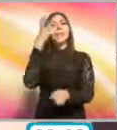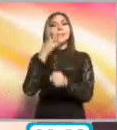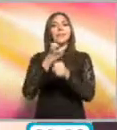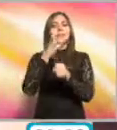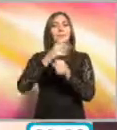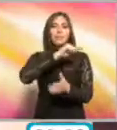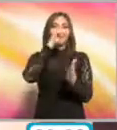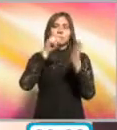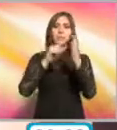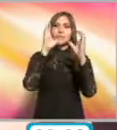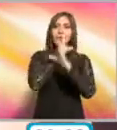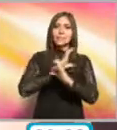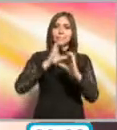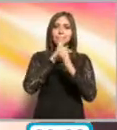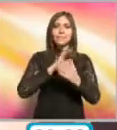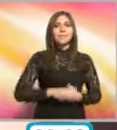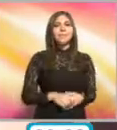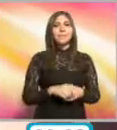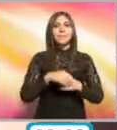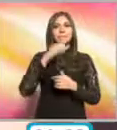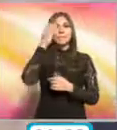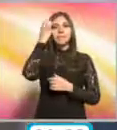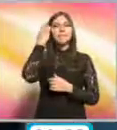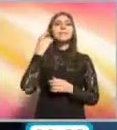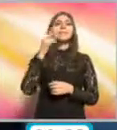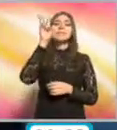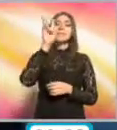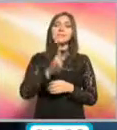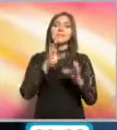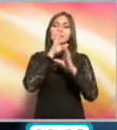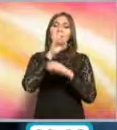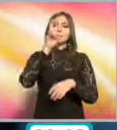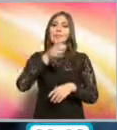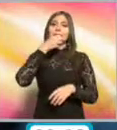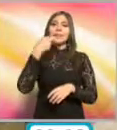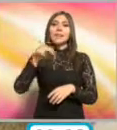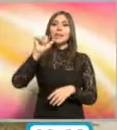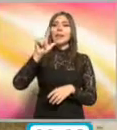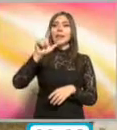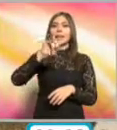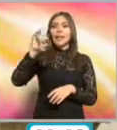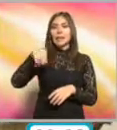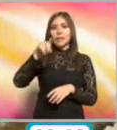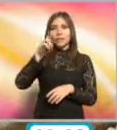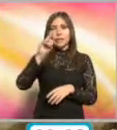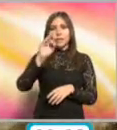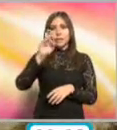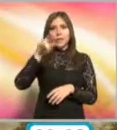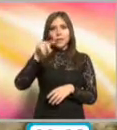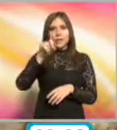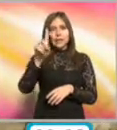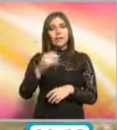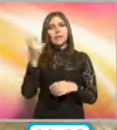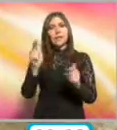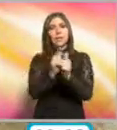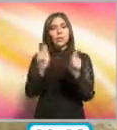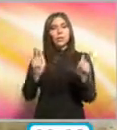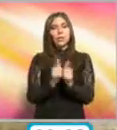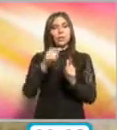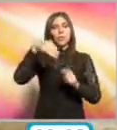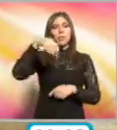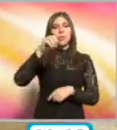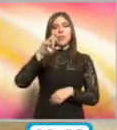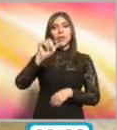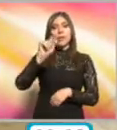lugar, la tercera posición, que ese tema es muy bueno. Es a cargo de Alejandro Fernández y del grupo chileno Morat. El tema